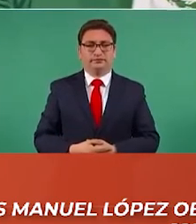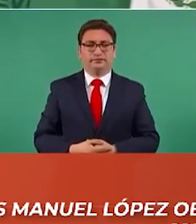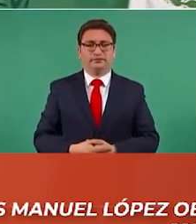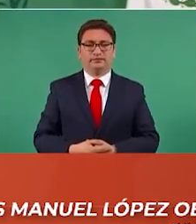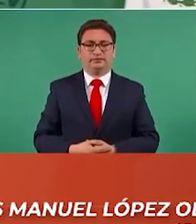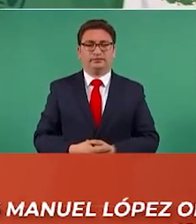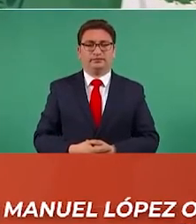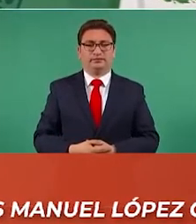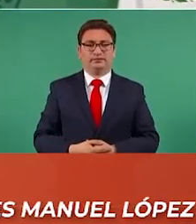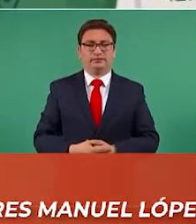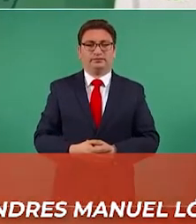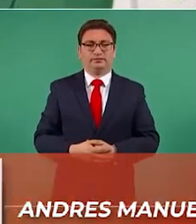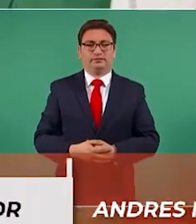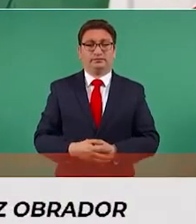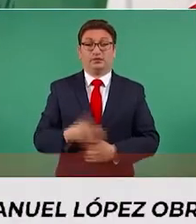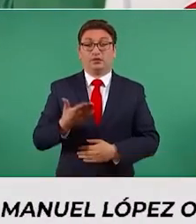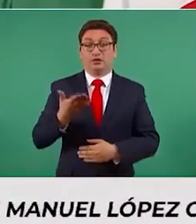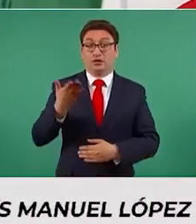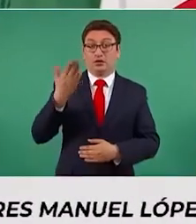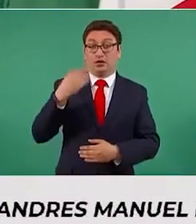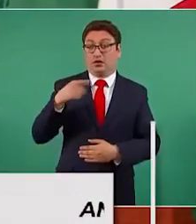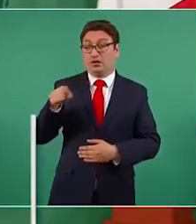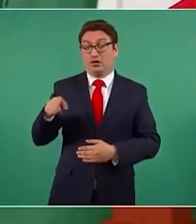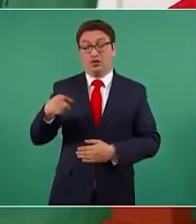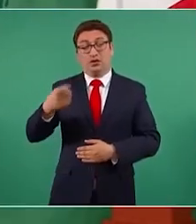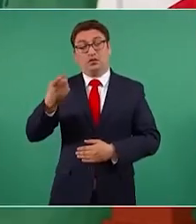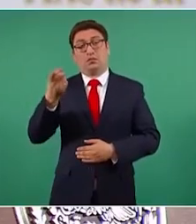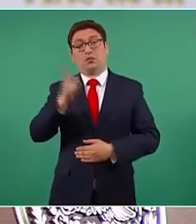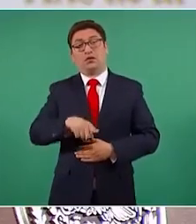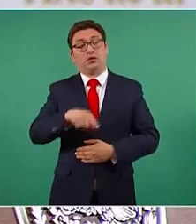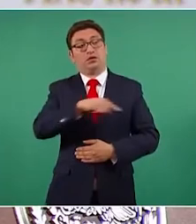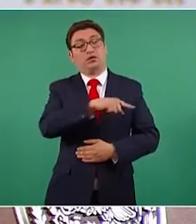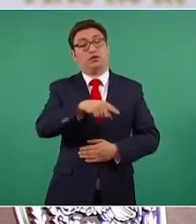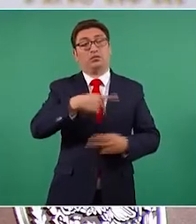instrucciones de rematar a heridos,